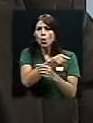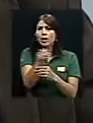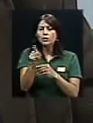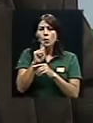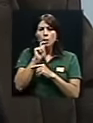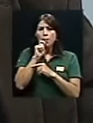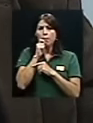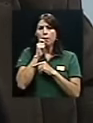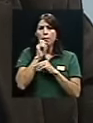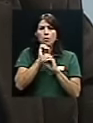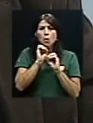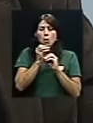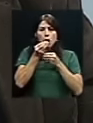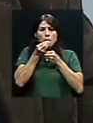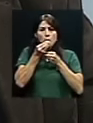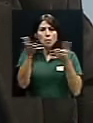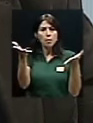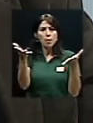automáticamente, al inhibirse eso,